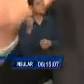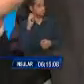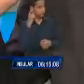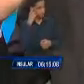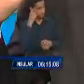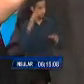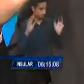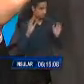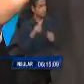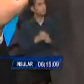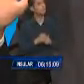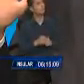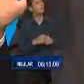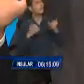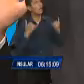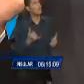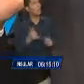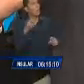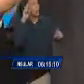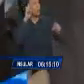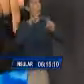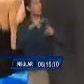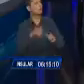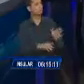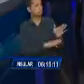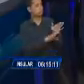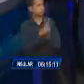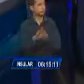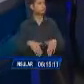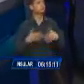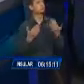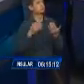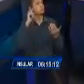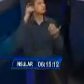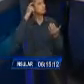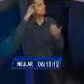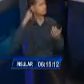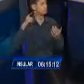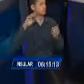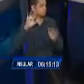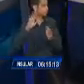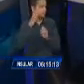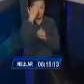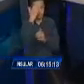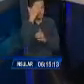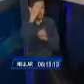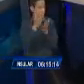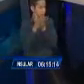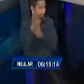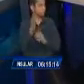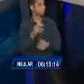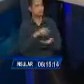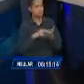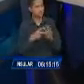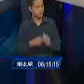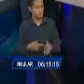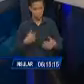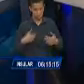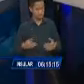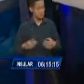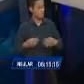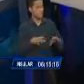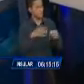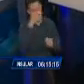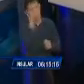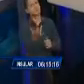Ahora, la visión, aquí tenemos una visión de desarrollo de este gobierno ideológico, por cierto, que dice, ¿para qué voy a mandar la plata afuera por